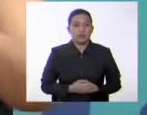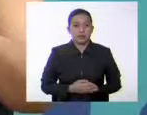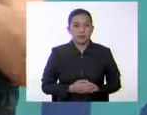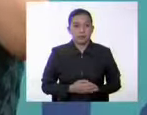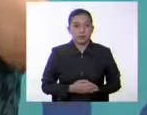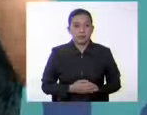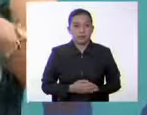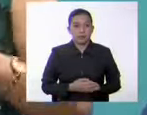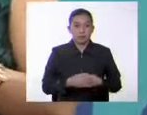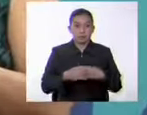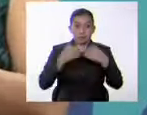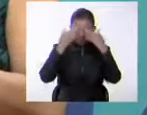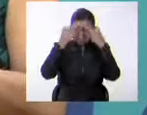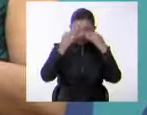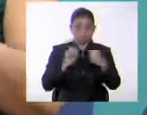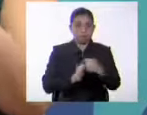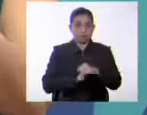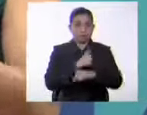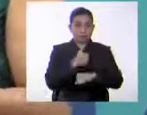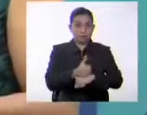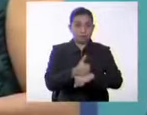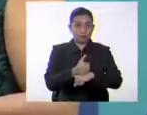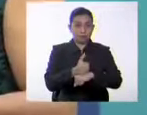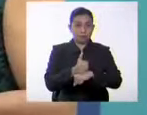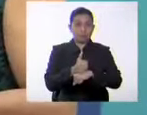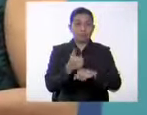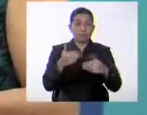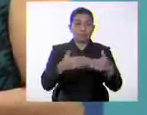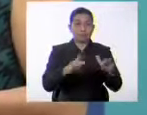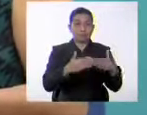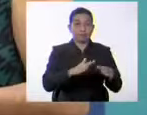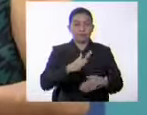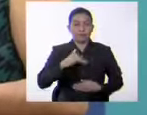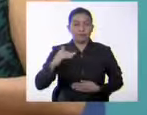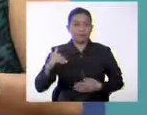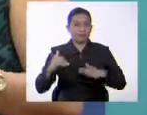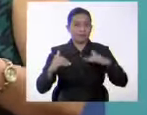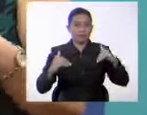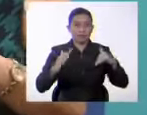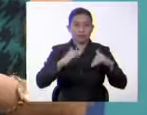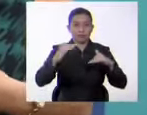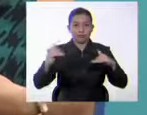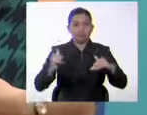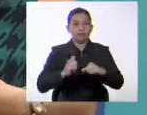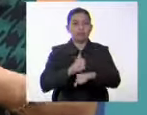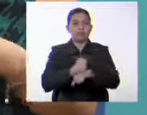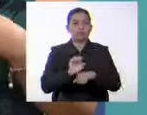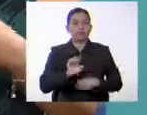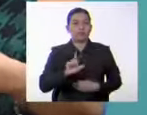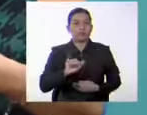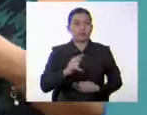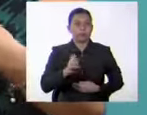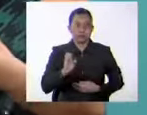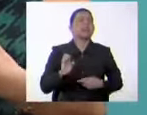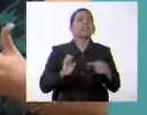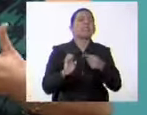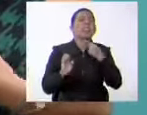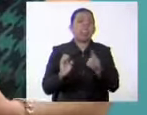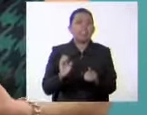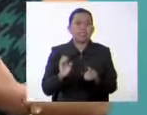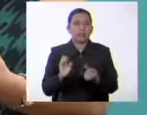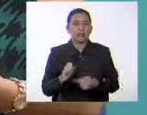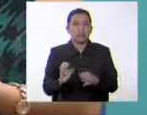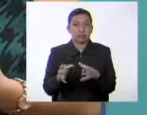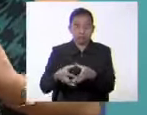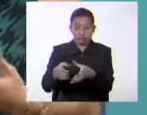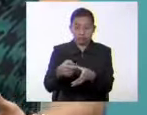se decide la nación, ¿verdad?, los estados, esta palabra se mantiene. ¿Quiénes son la élite? Todos aquellos